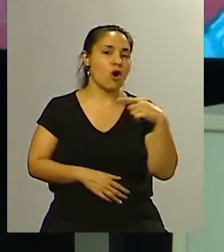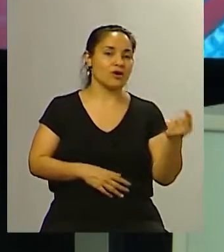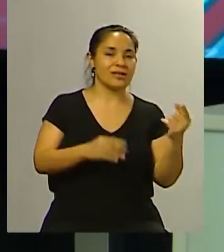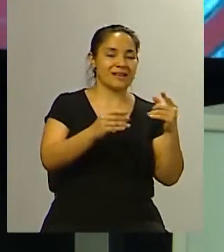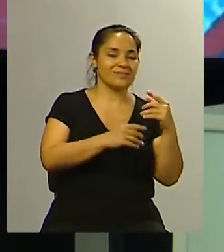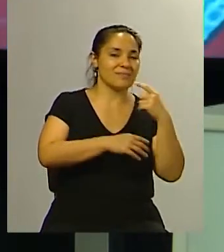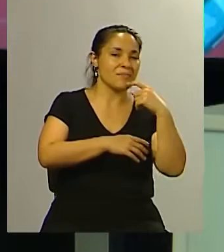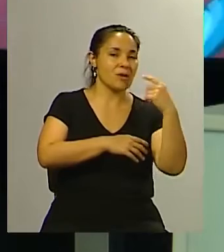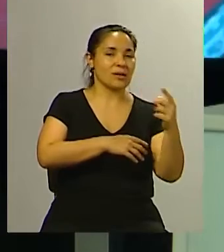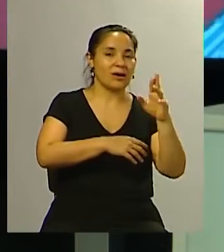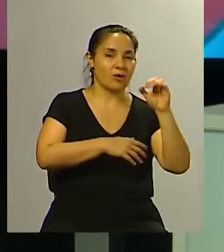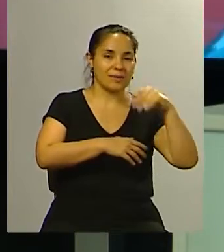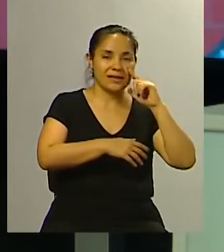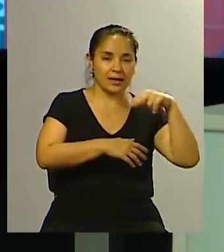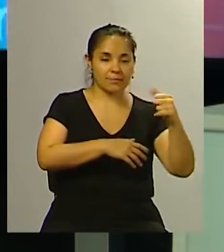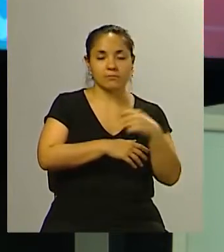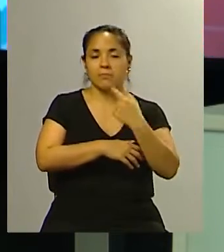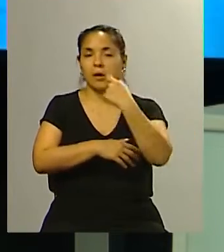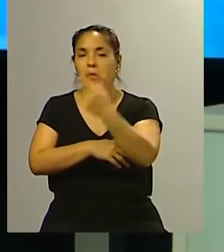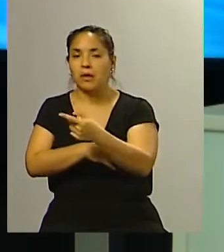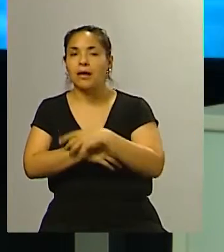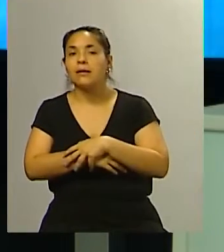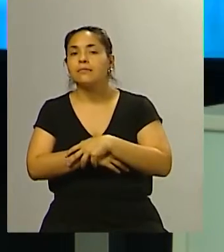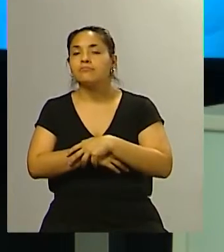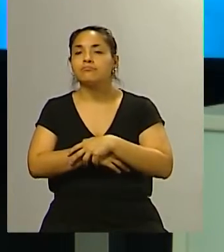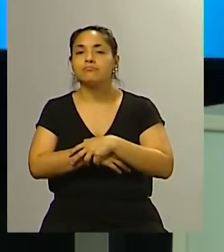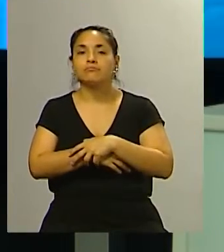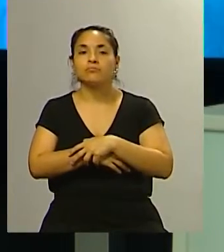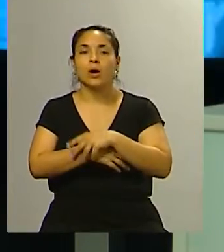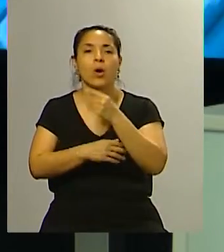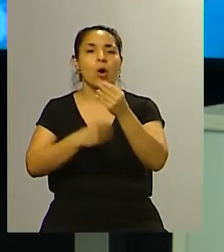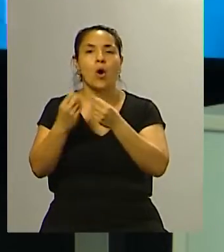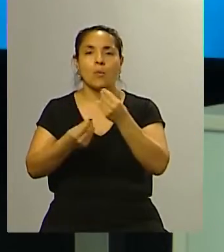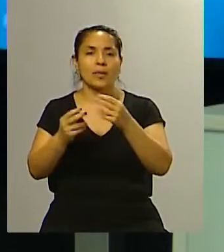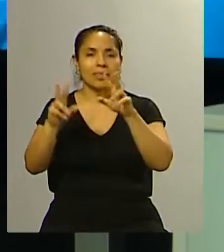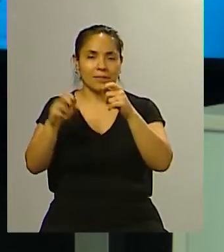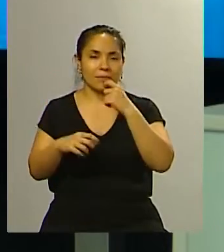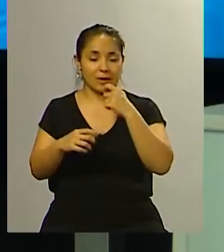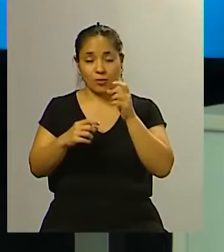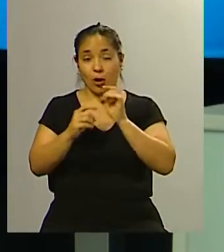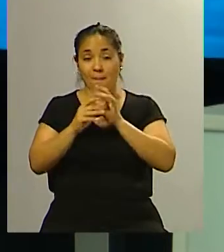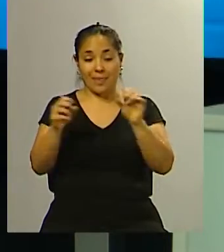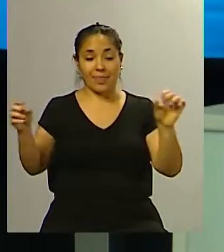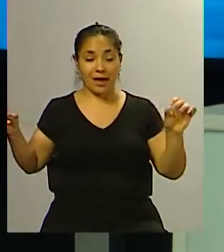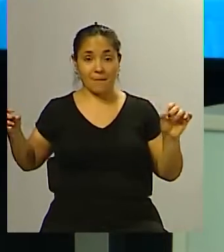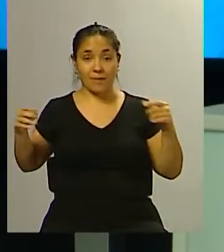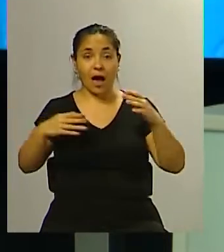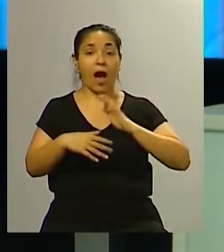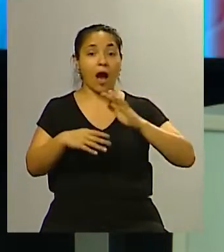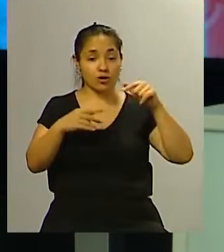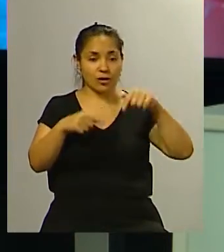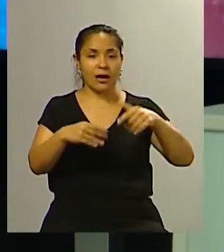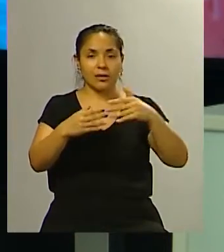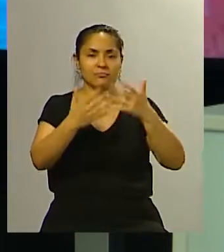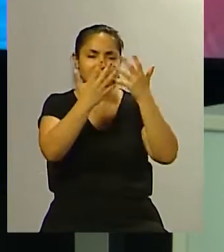Durán de la DGE, el tema de cómo enfrentaron ustedes el tema de la deserción escolar, porque en el año de la pandemia fue muy